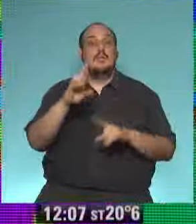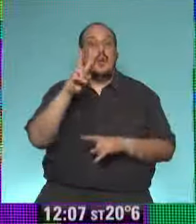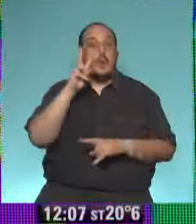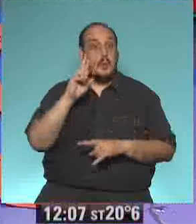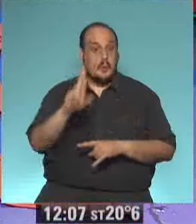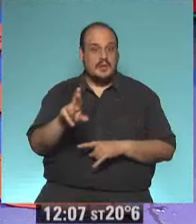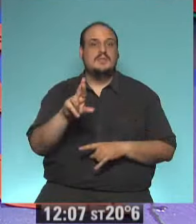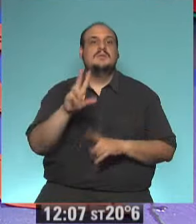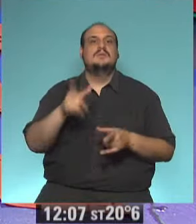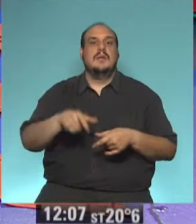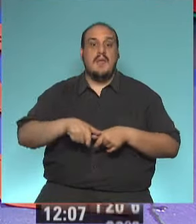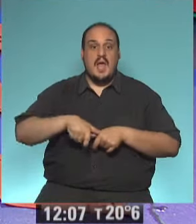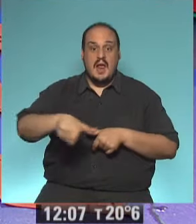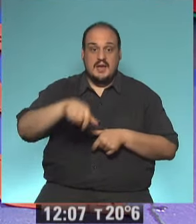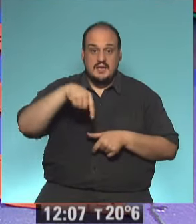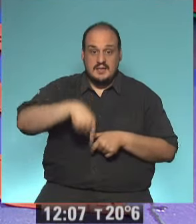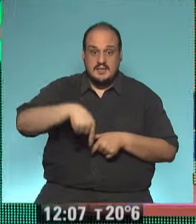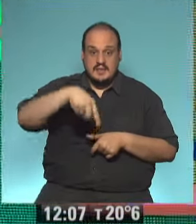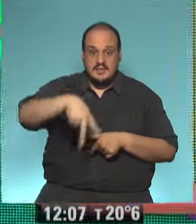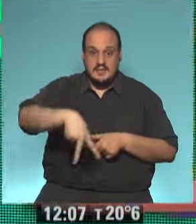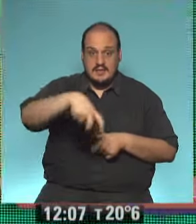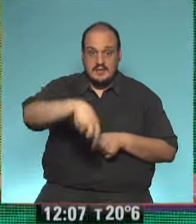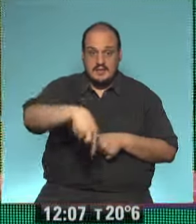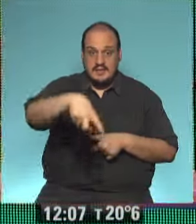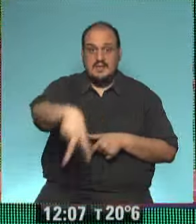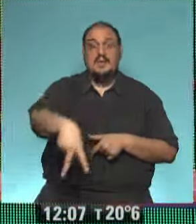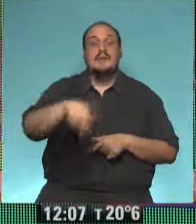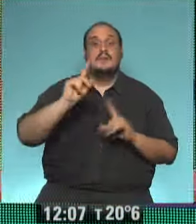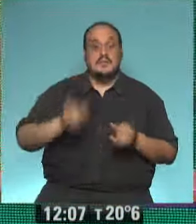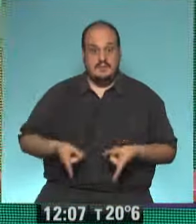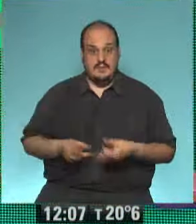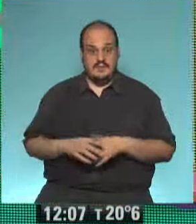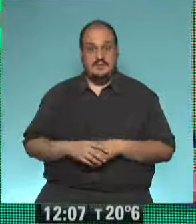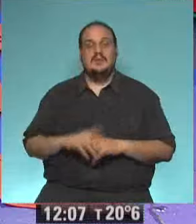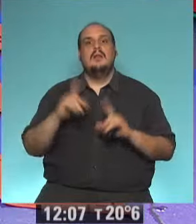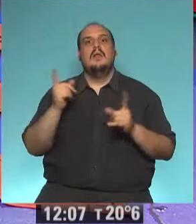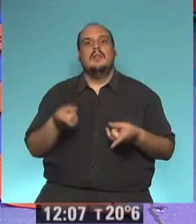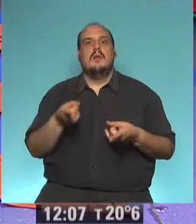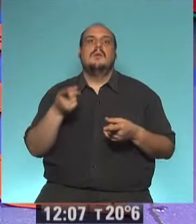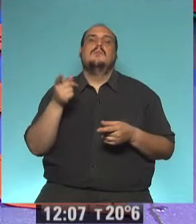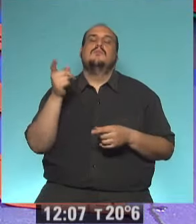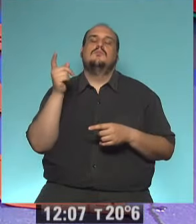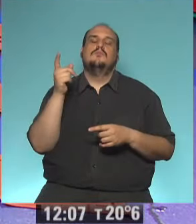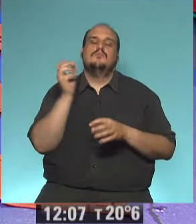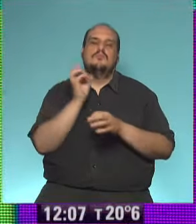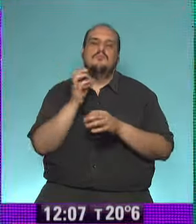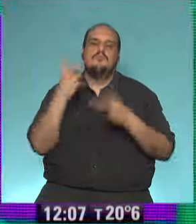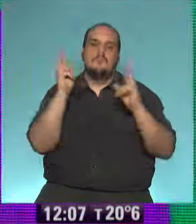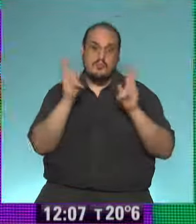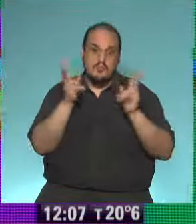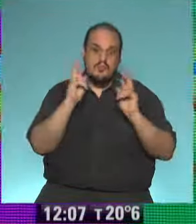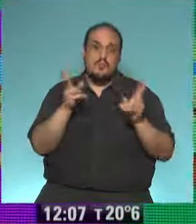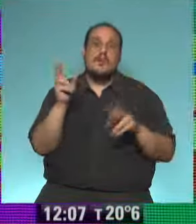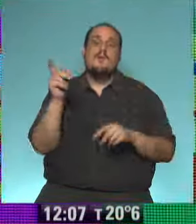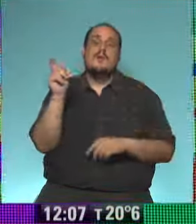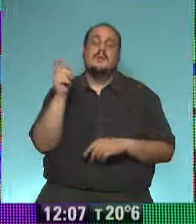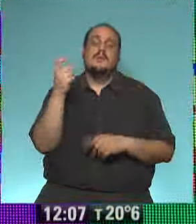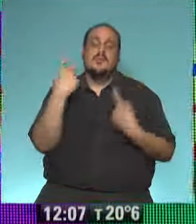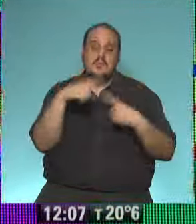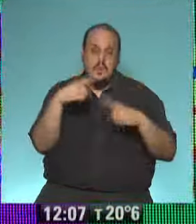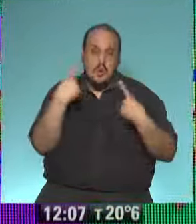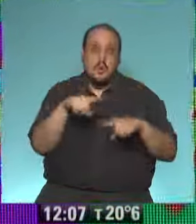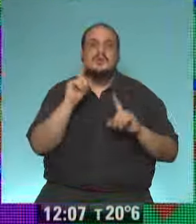rayuela? Cierto. Hicieron varios juegos ahí también. También improvisamos. En música. Claro, jugaron con los sonidos y